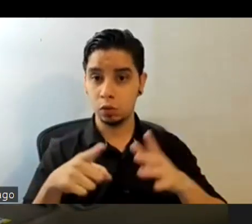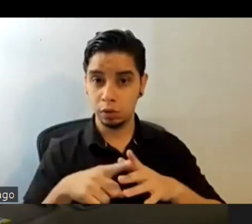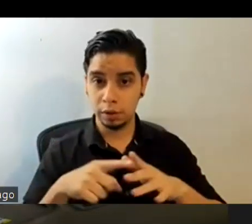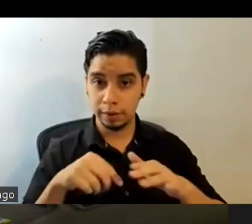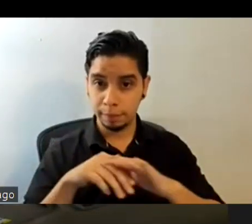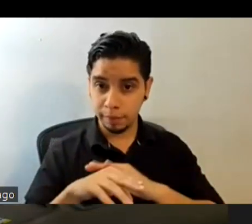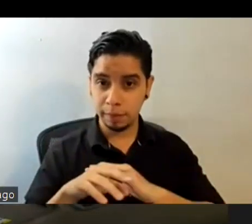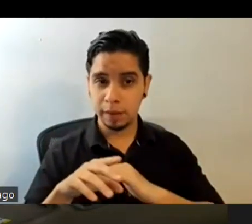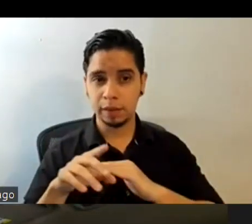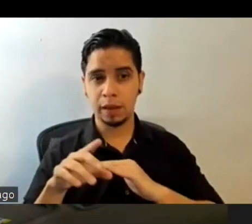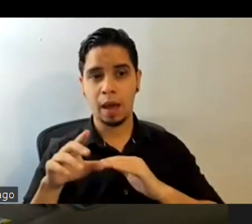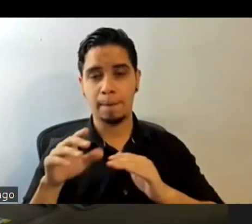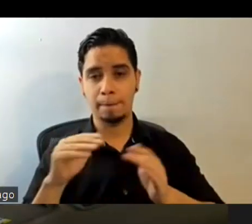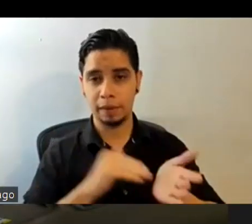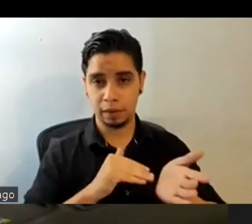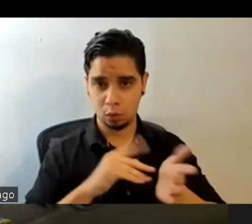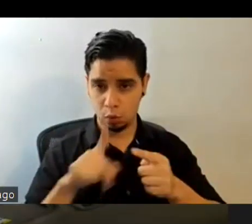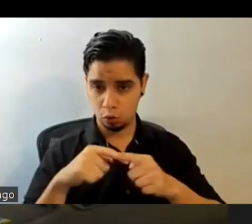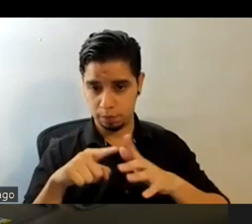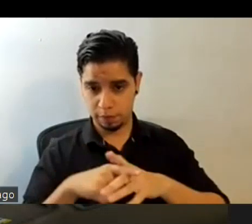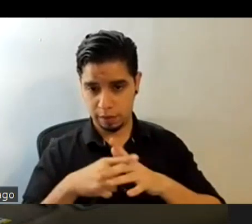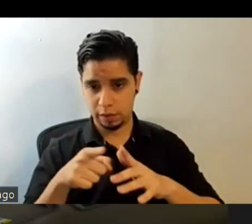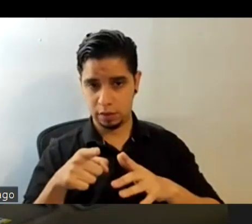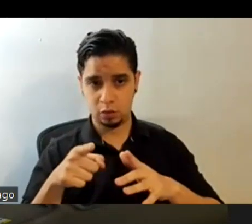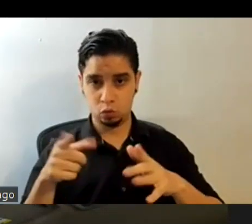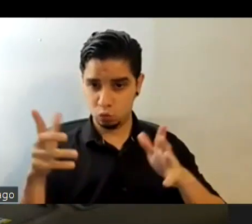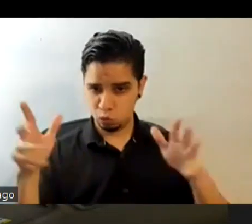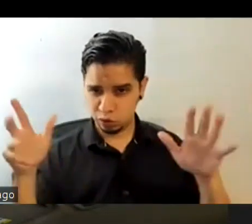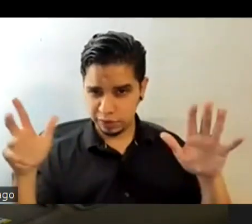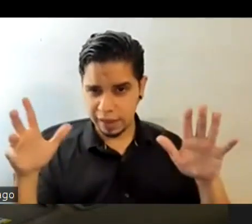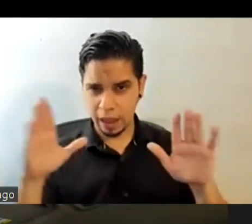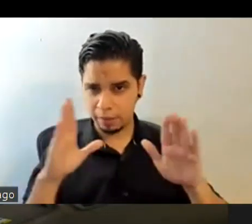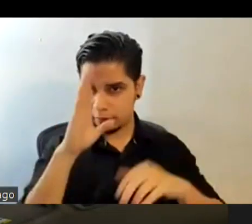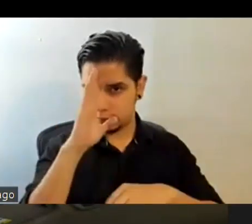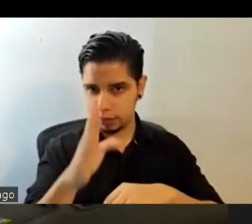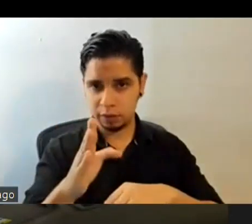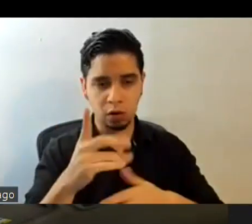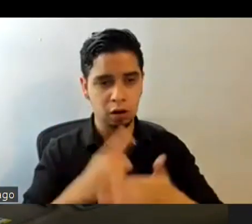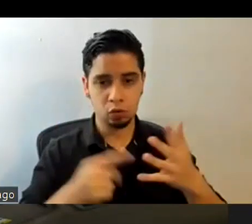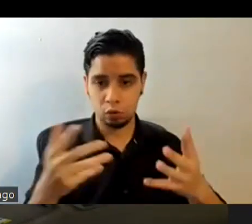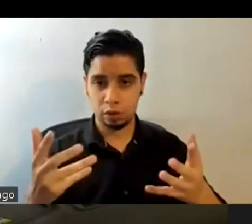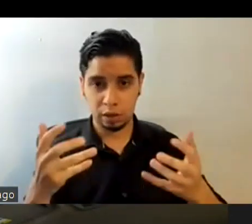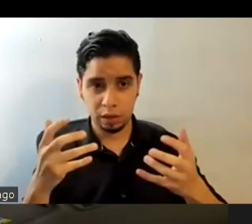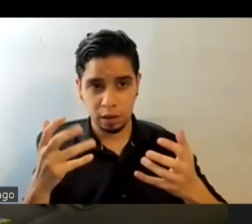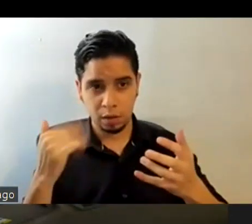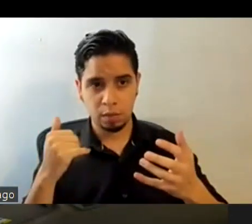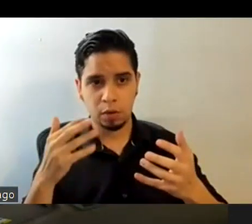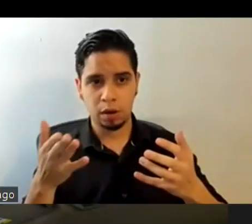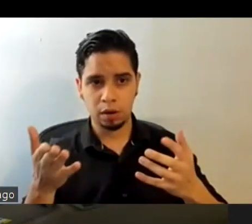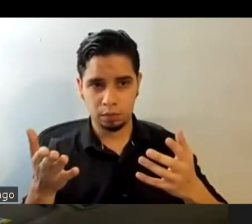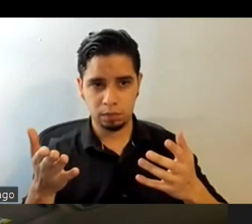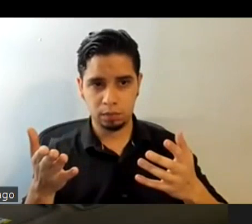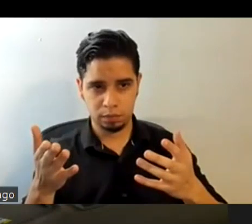medicina, pero cuando entraste, ¿ya tú ibas directo a lo que querías ir? Porque sé que